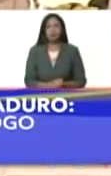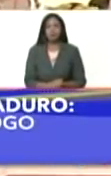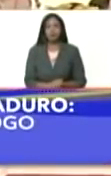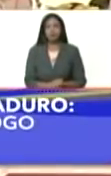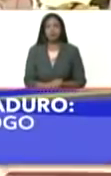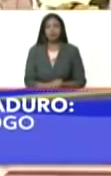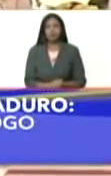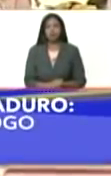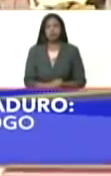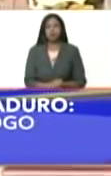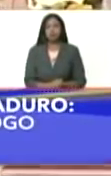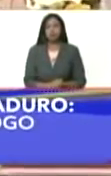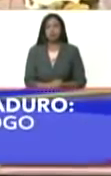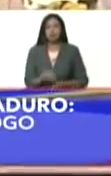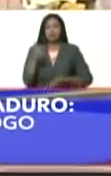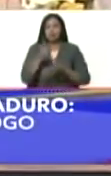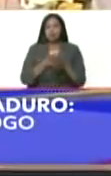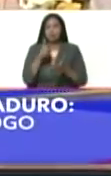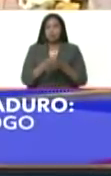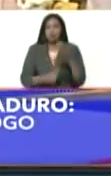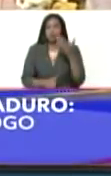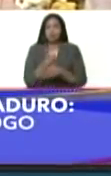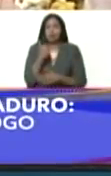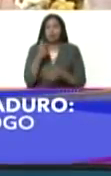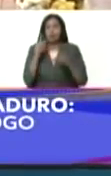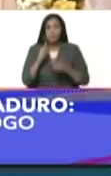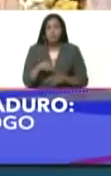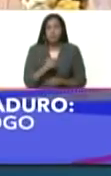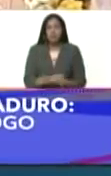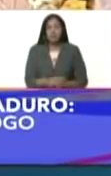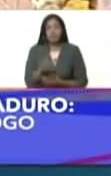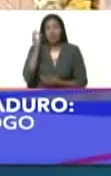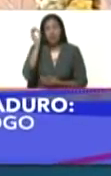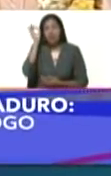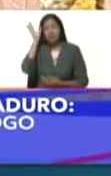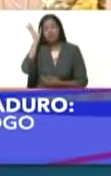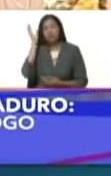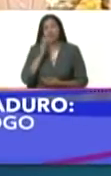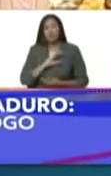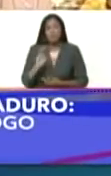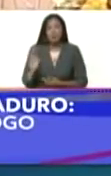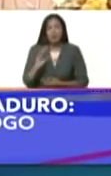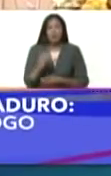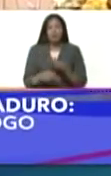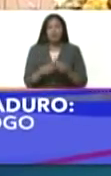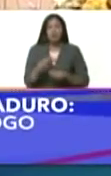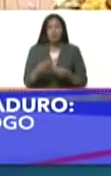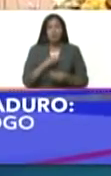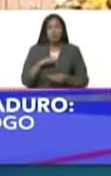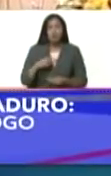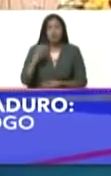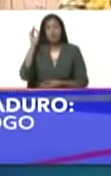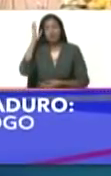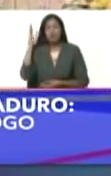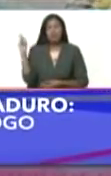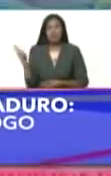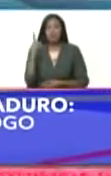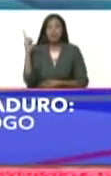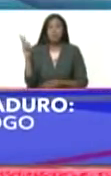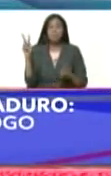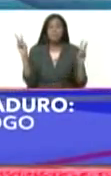La perseverancia en la idea de patria, en la idea de Venezuela